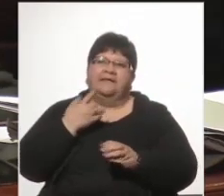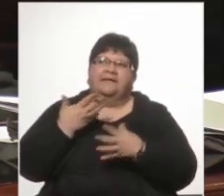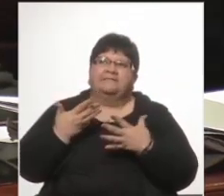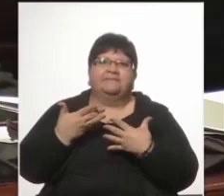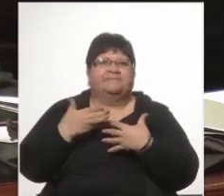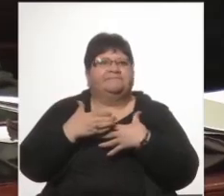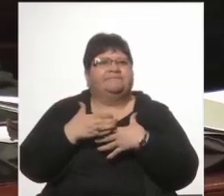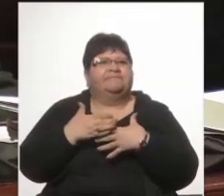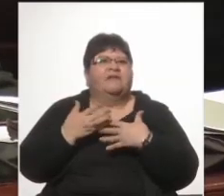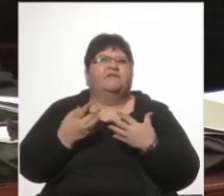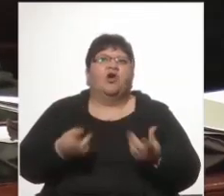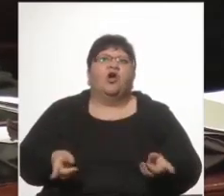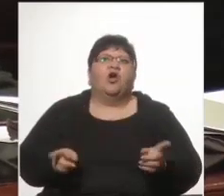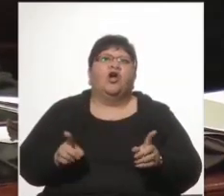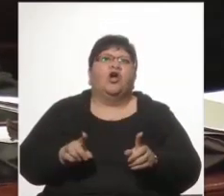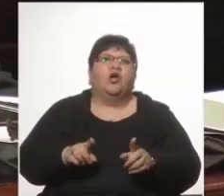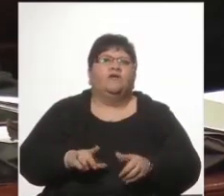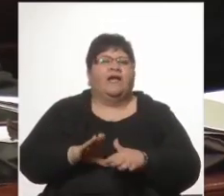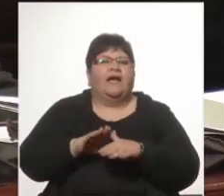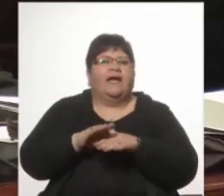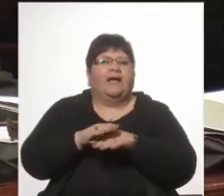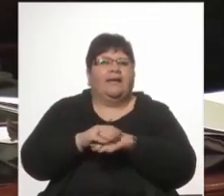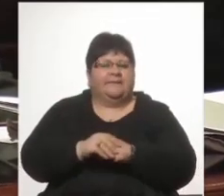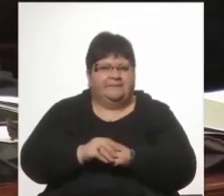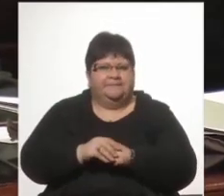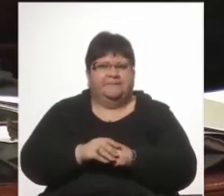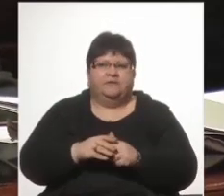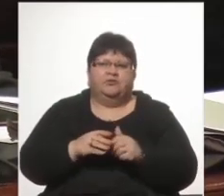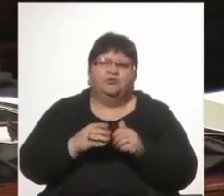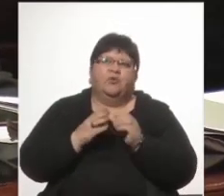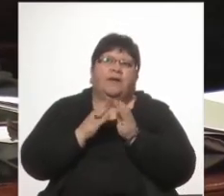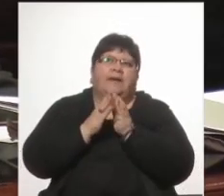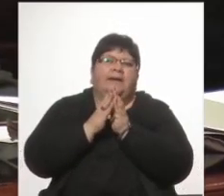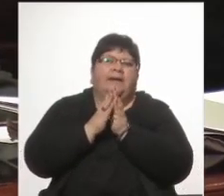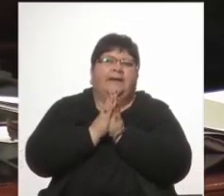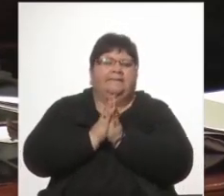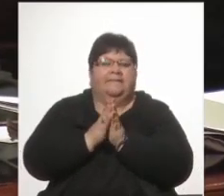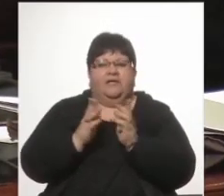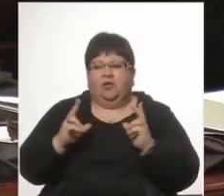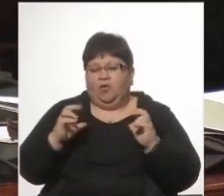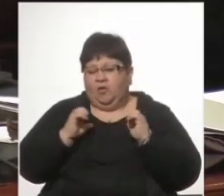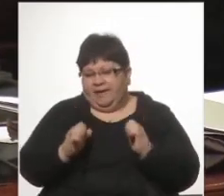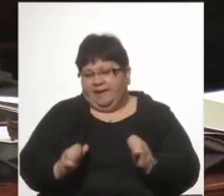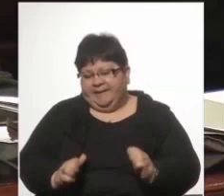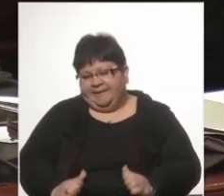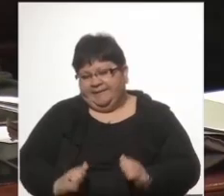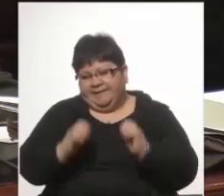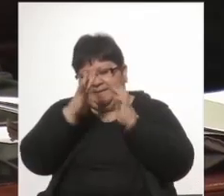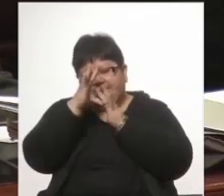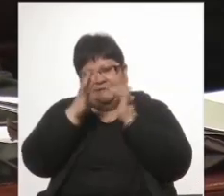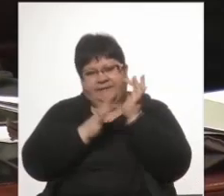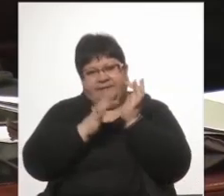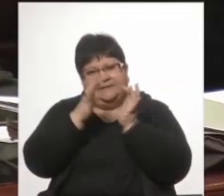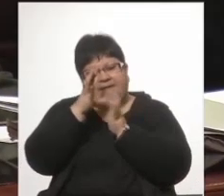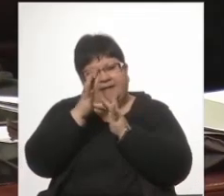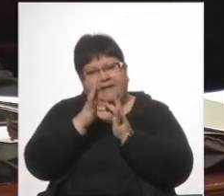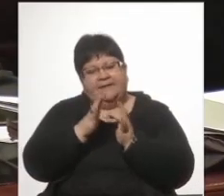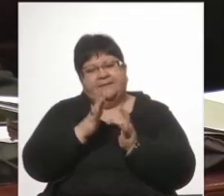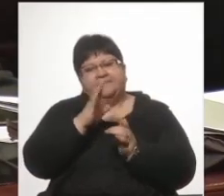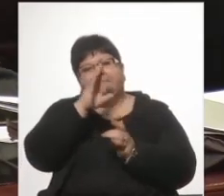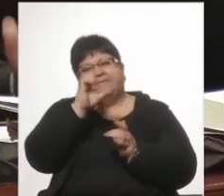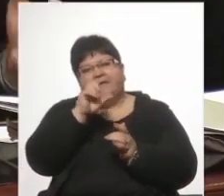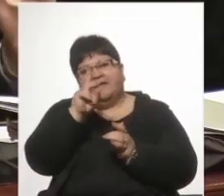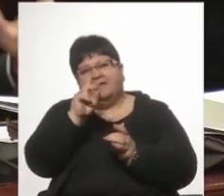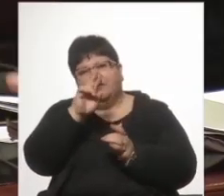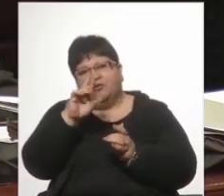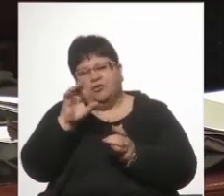a apelar a la ética cristiana y Pedro le dice a Jesús, tengo que perdonar,